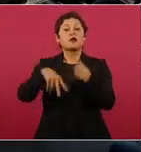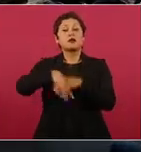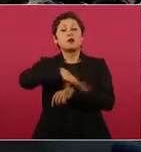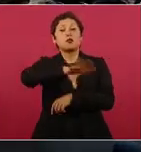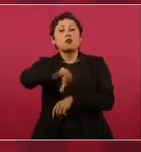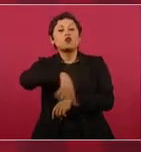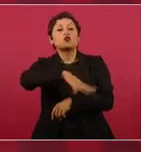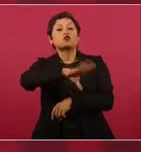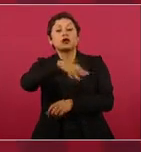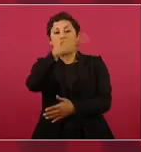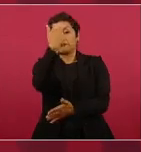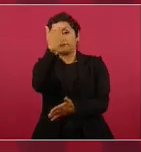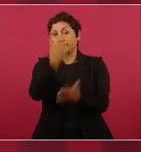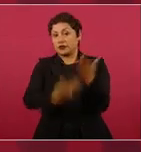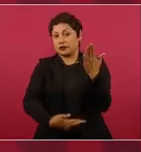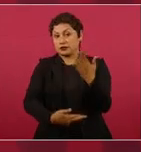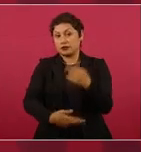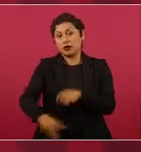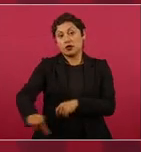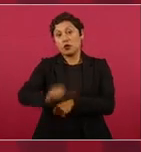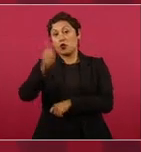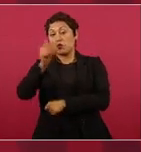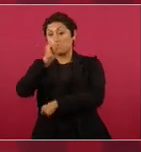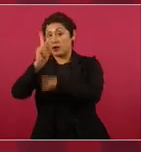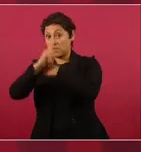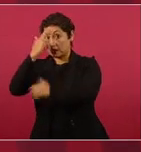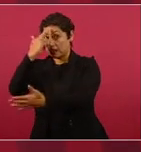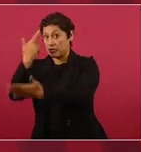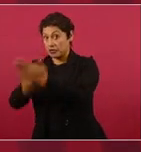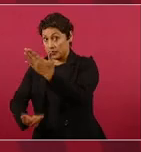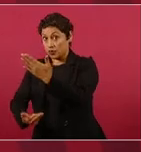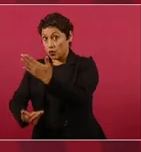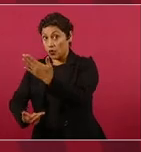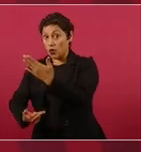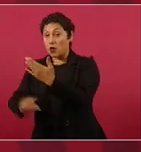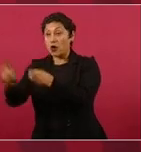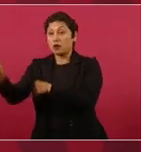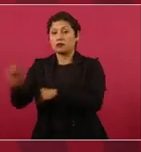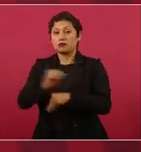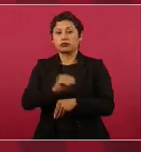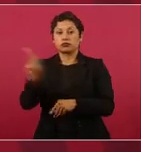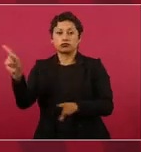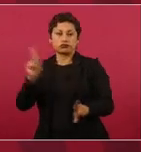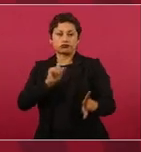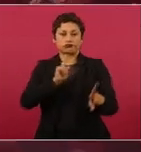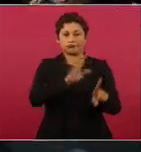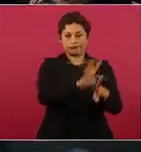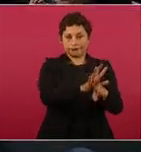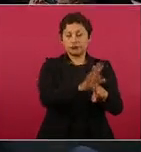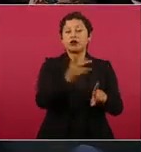que cometió un delito en otro país, con la participación de la Fiscalía